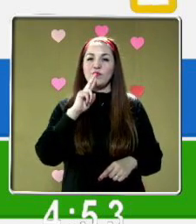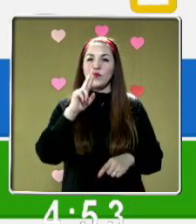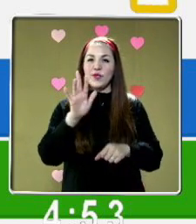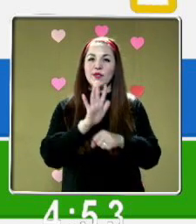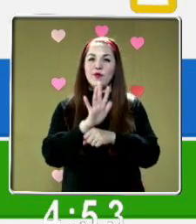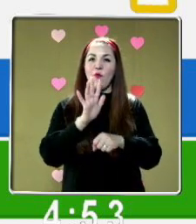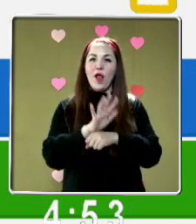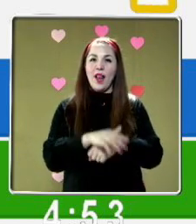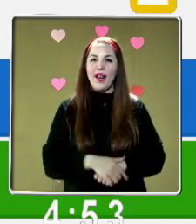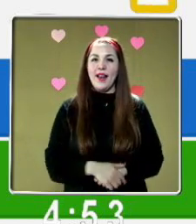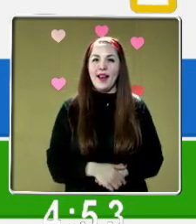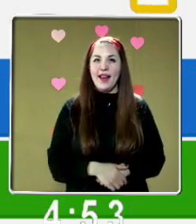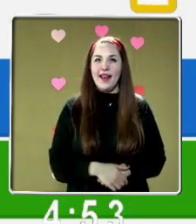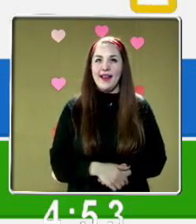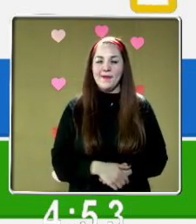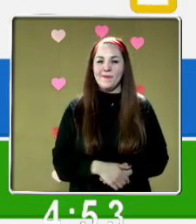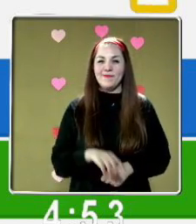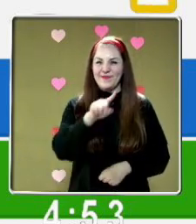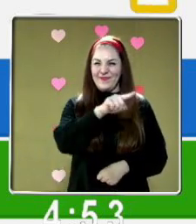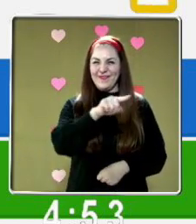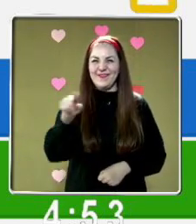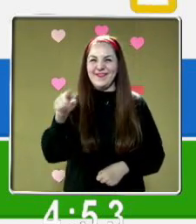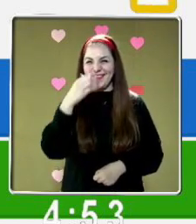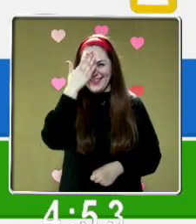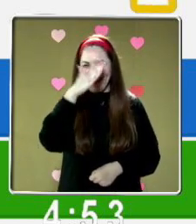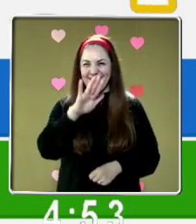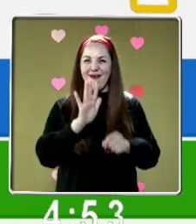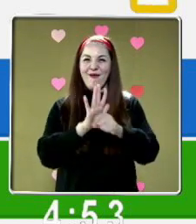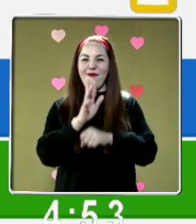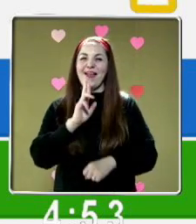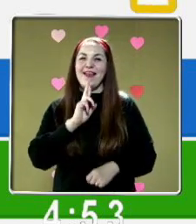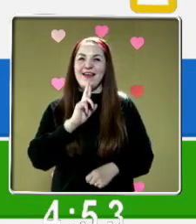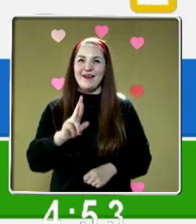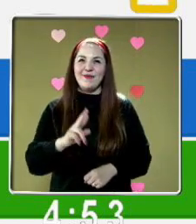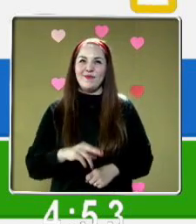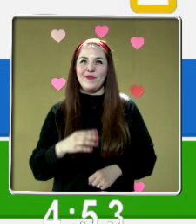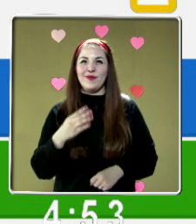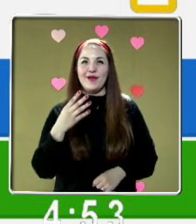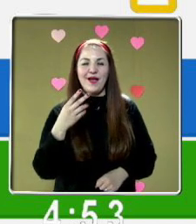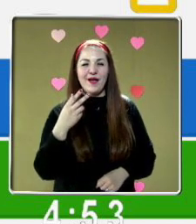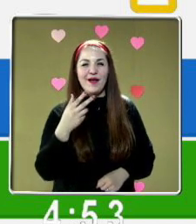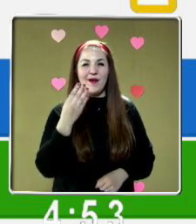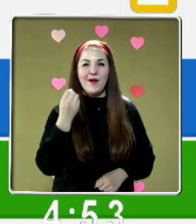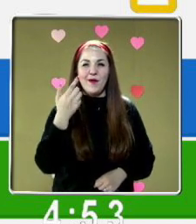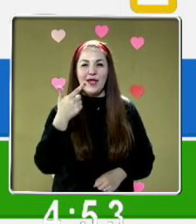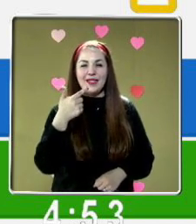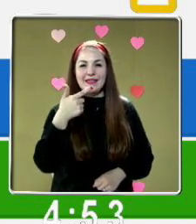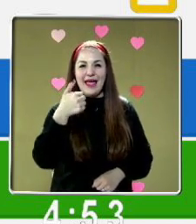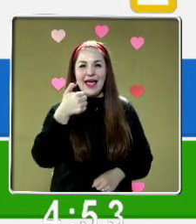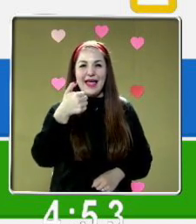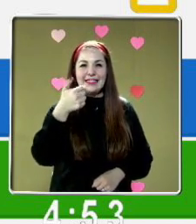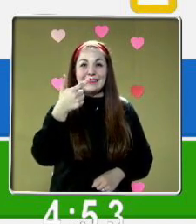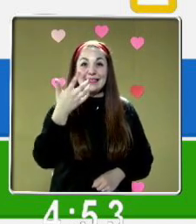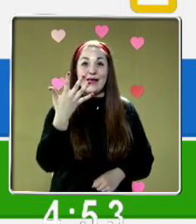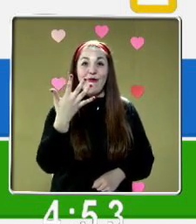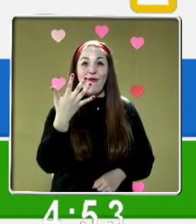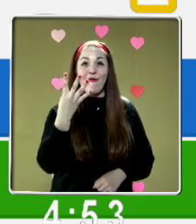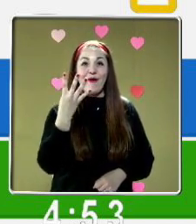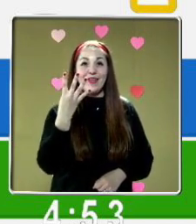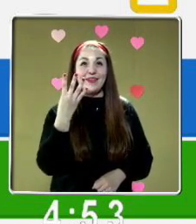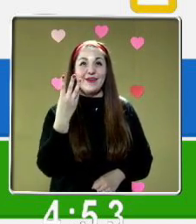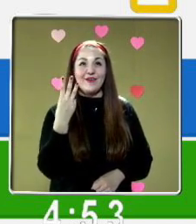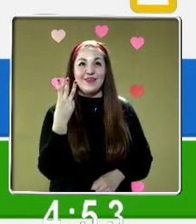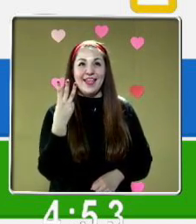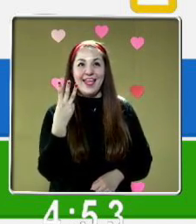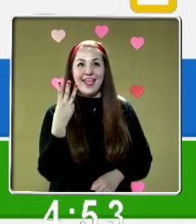entonces como que yo siento que los niños ya sé por qué respuesta se van a ir. Queda 9, 8, 7, 6, 5 y ya